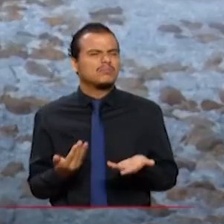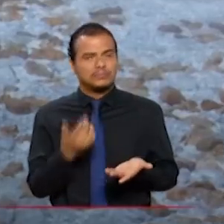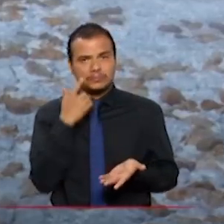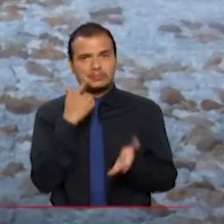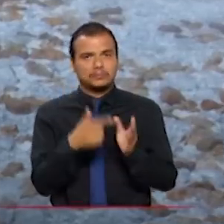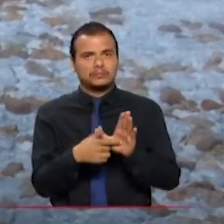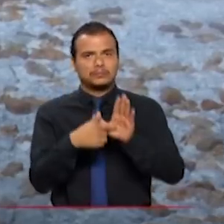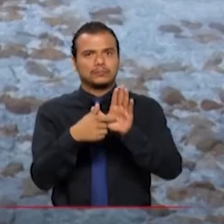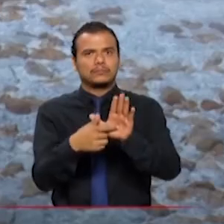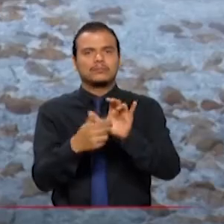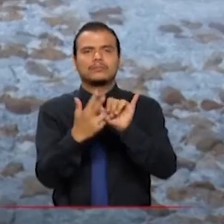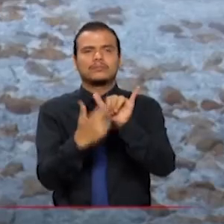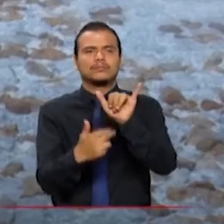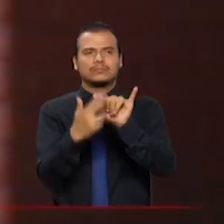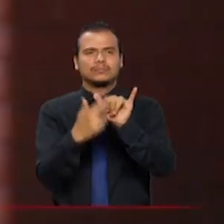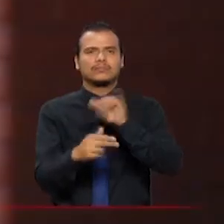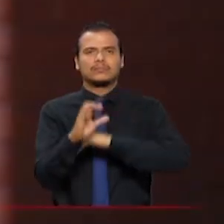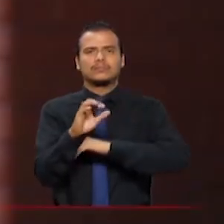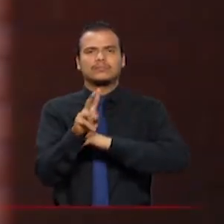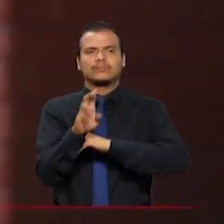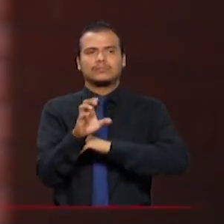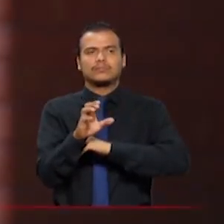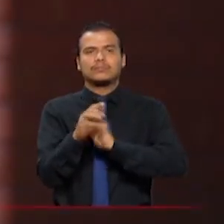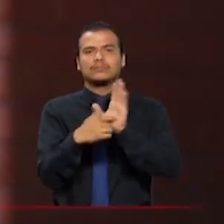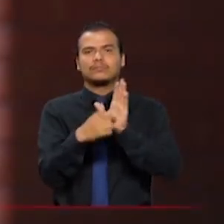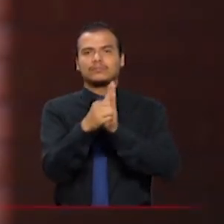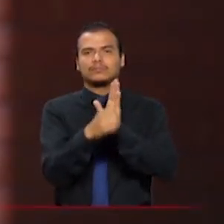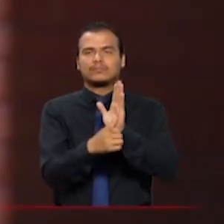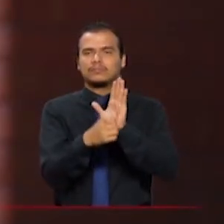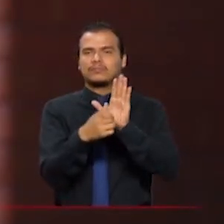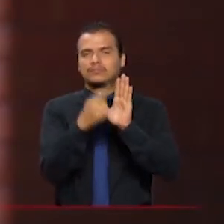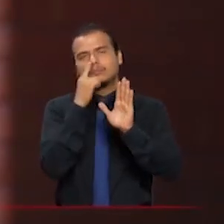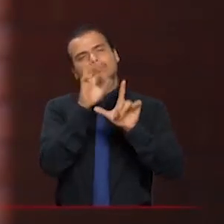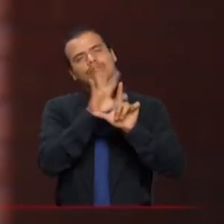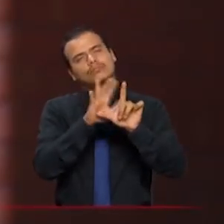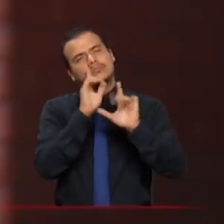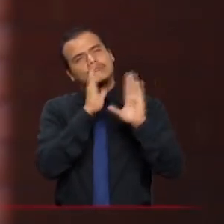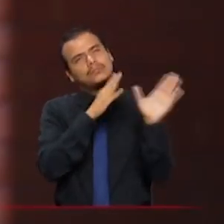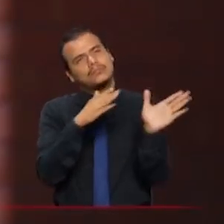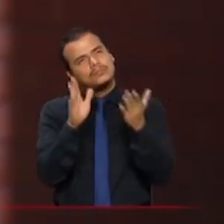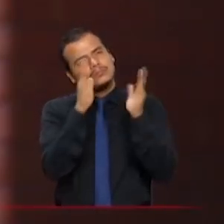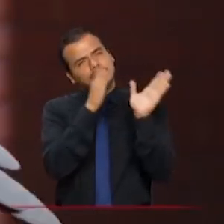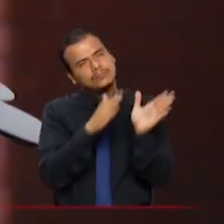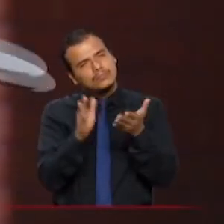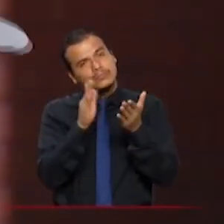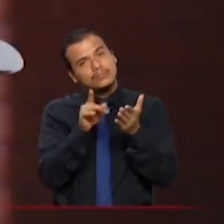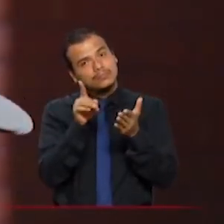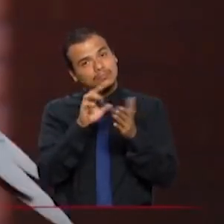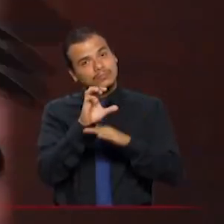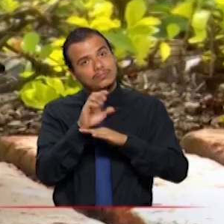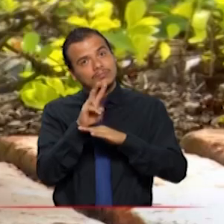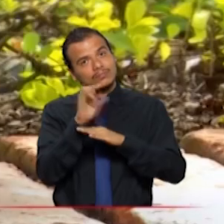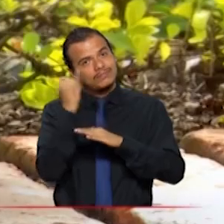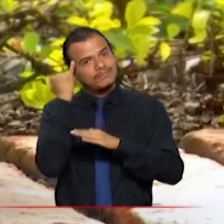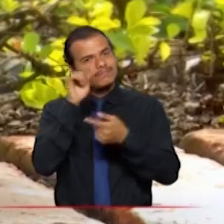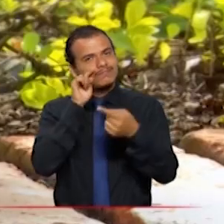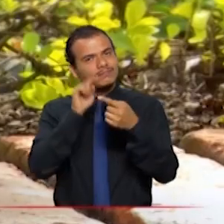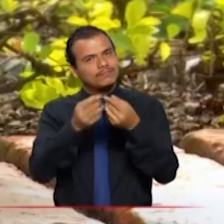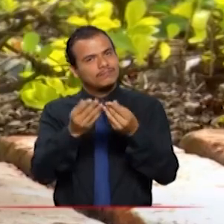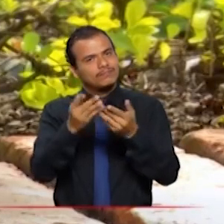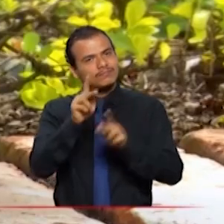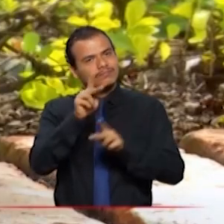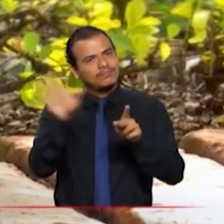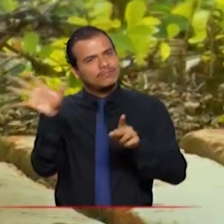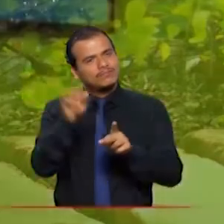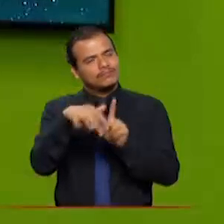el canal de YouTube del informativo CBC y ver la serie animada Roque y Rupito, una estrategia de la CBC para la conciencia